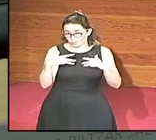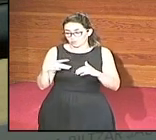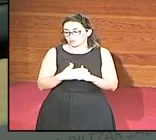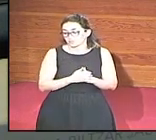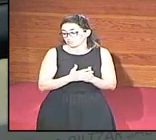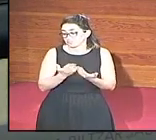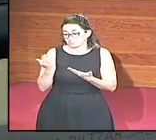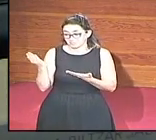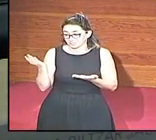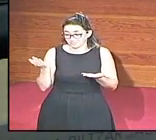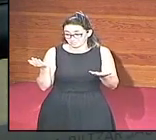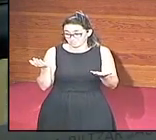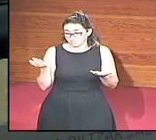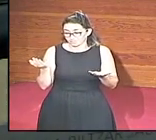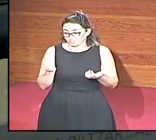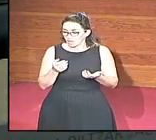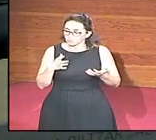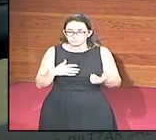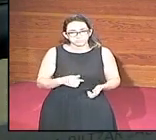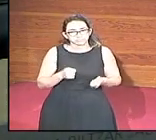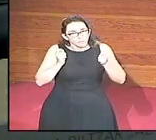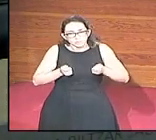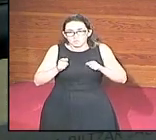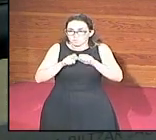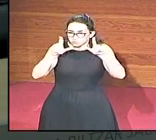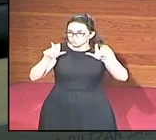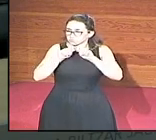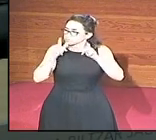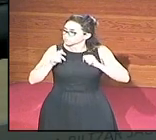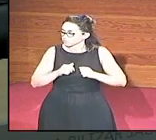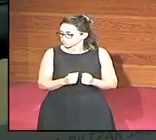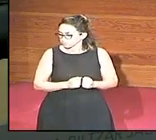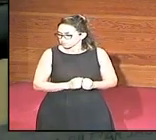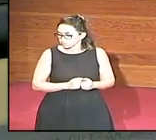y bueno, pues llevan ahí, joder, pesadito.